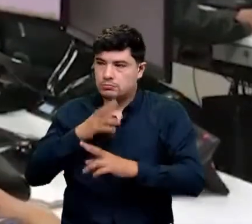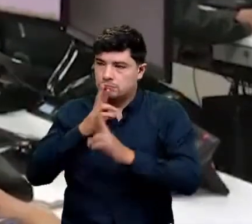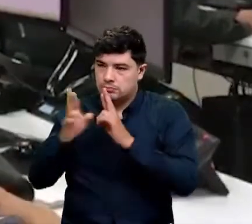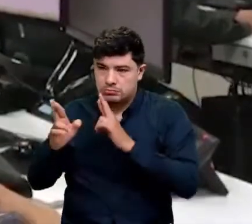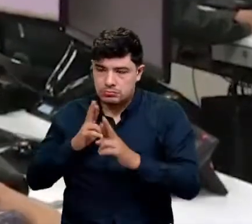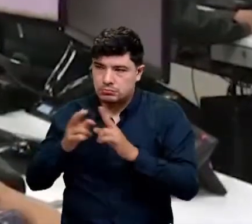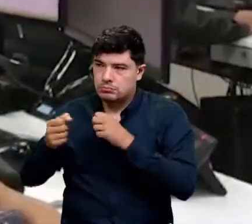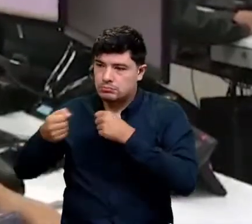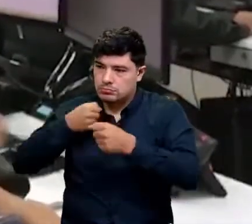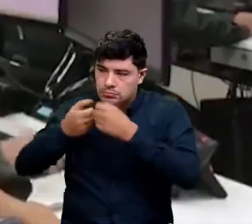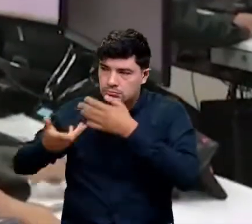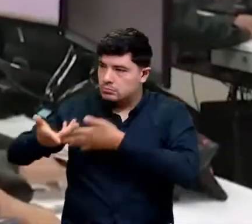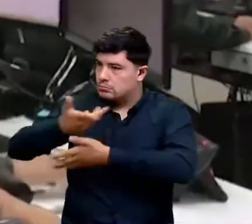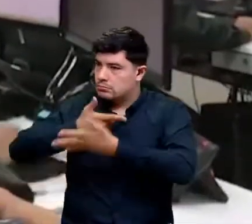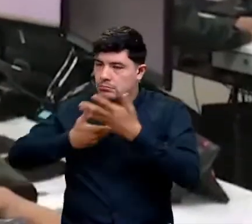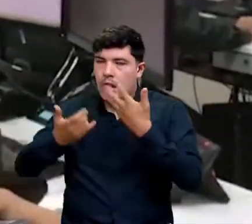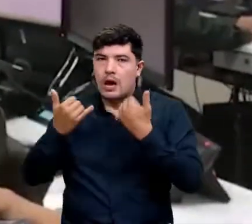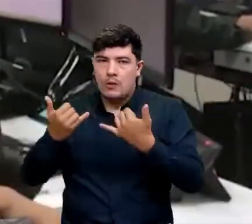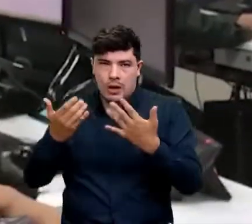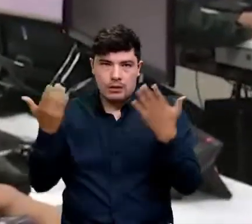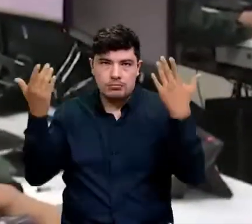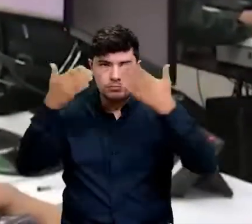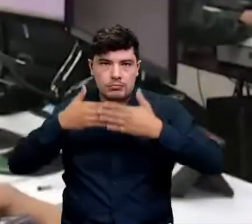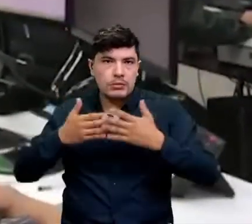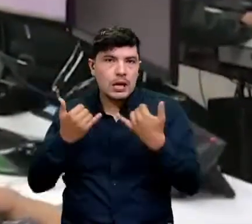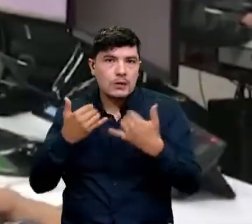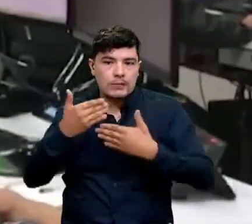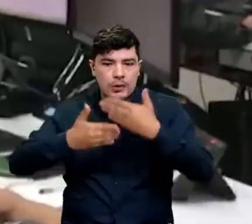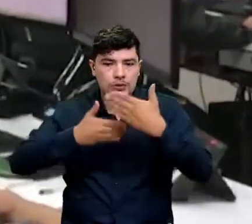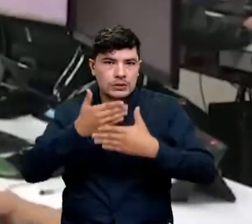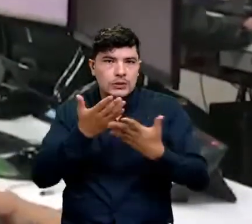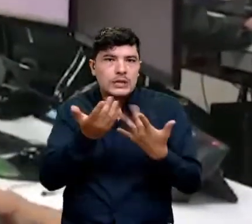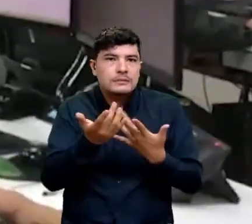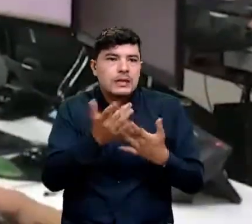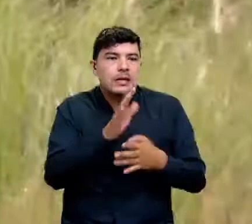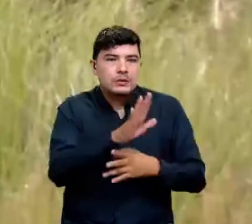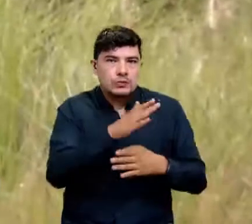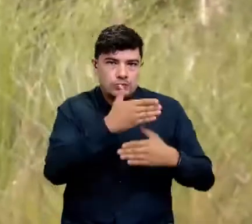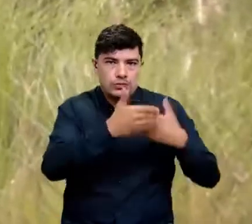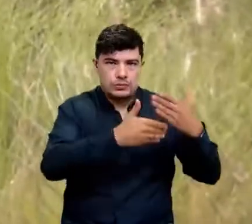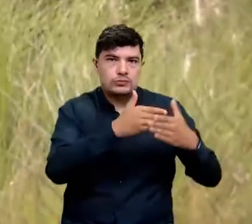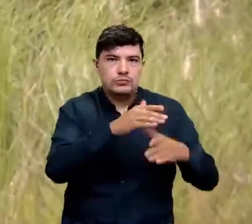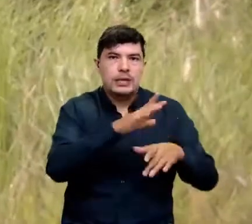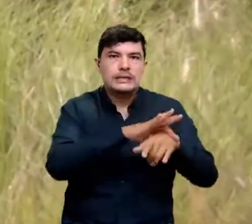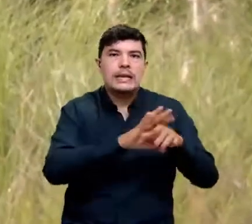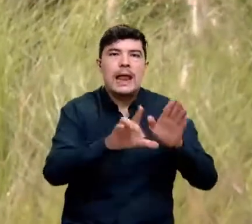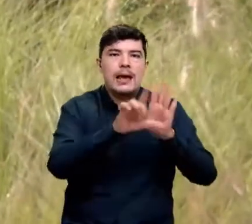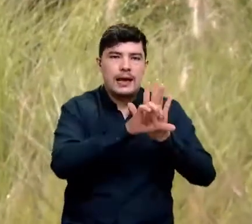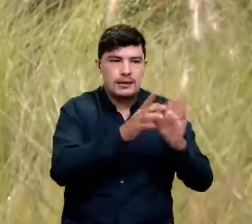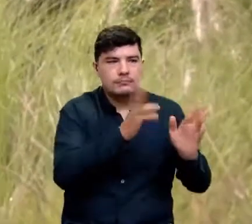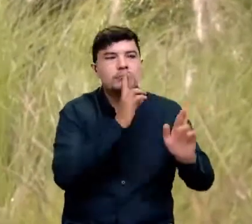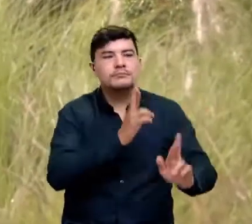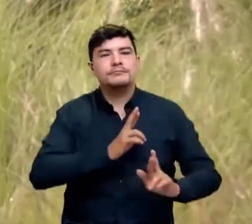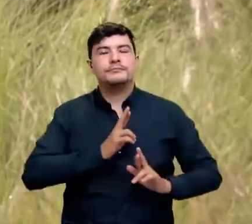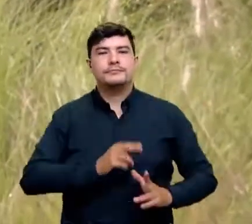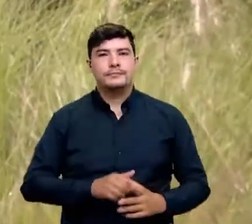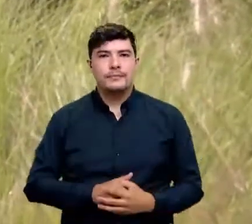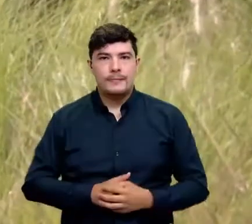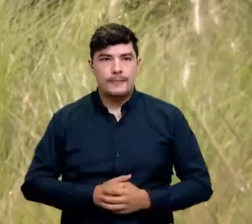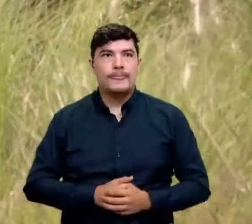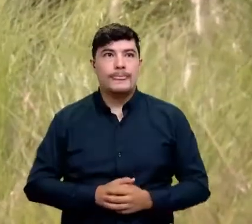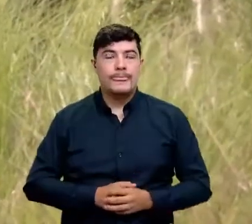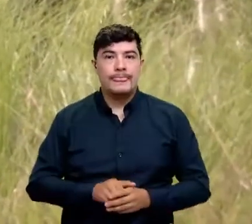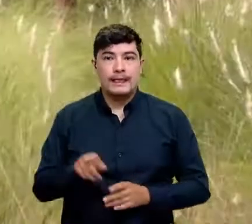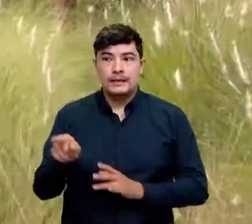en estos momentos nos encontramos bajo el reporte que haga Medicina Legal y qué fue lo que ocurrió. La pareja sentimental de la joven, quien falleció